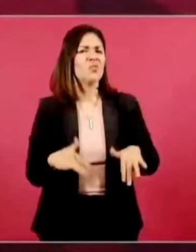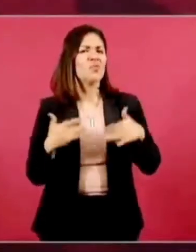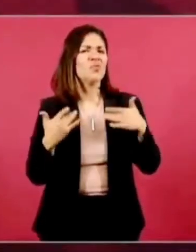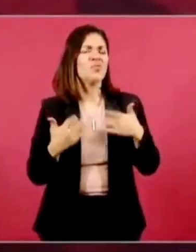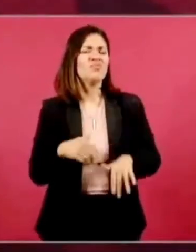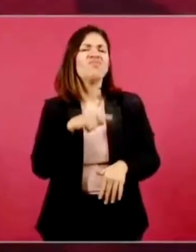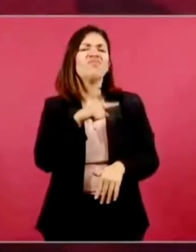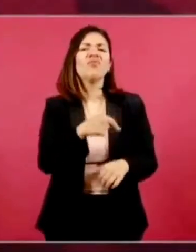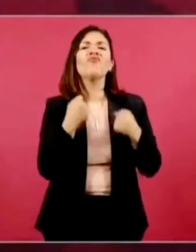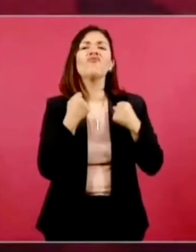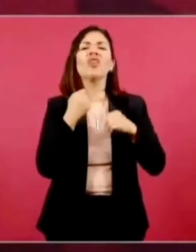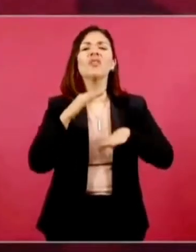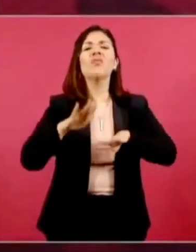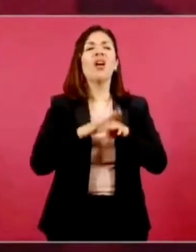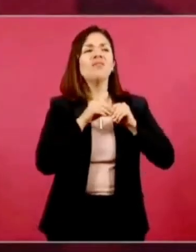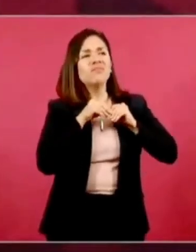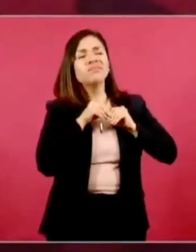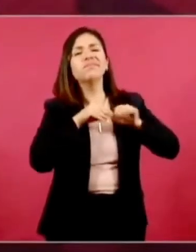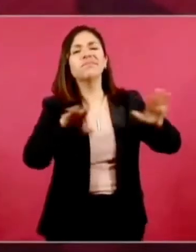mediático